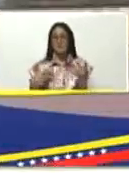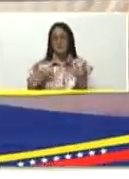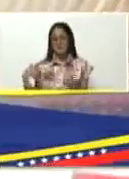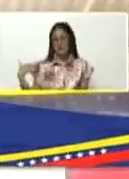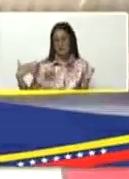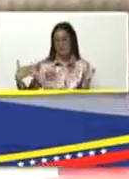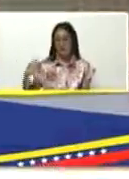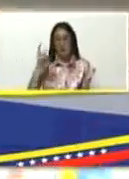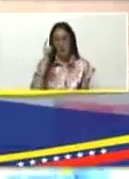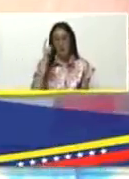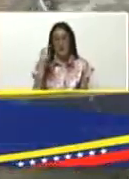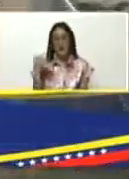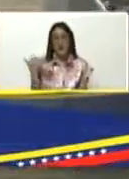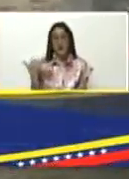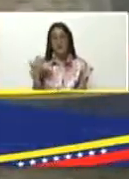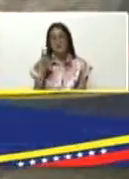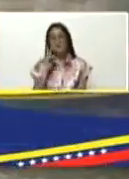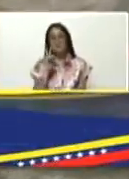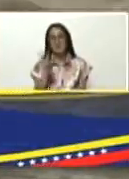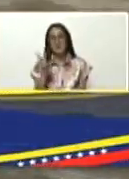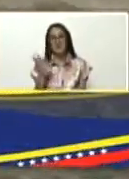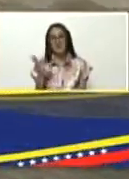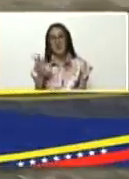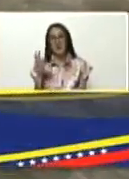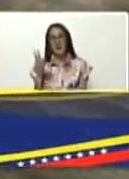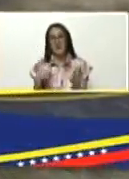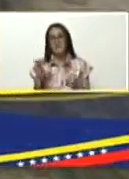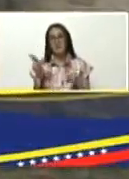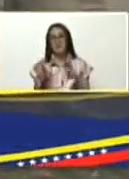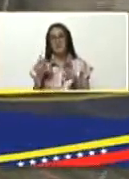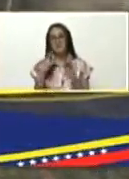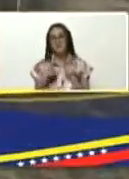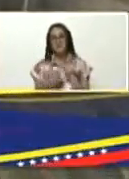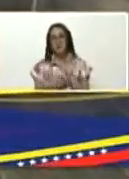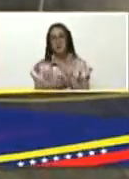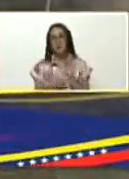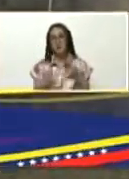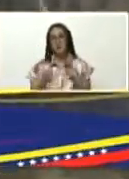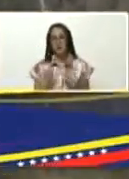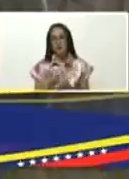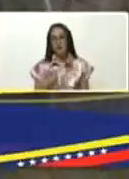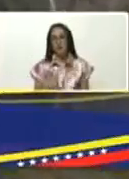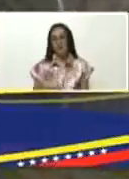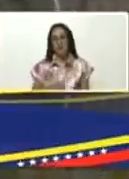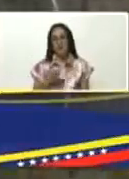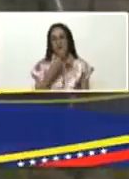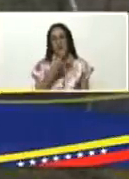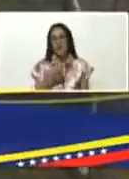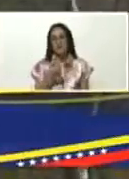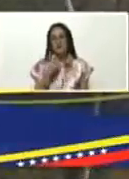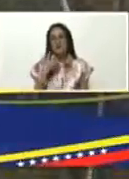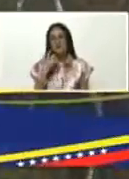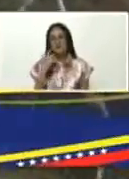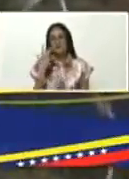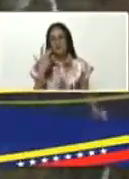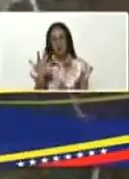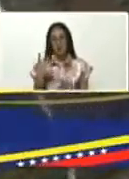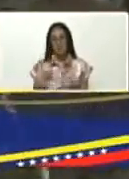vamos a estar disfrutando de este gran evento en el que se demuestra que juntos es más fácil. Es el reconocimiento